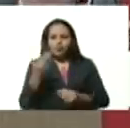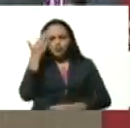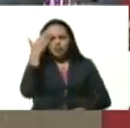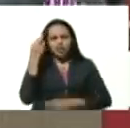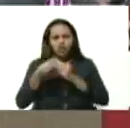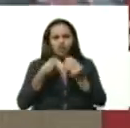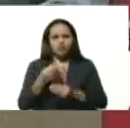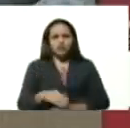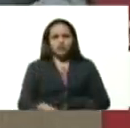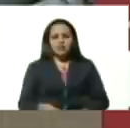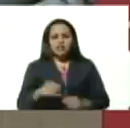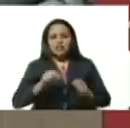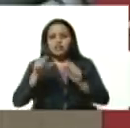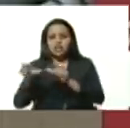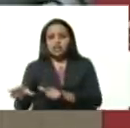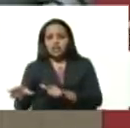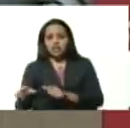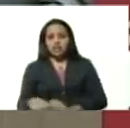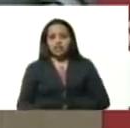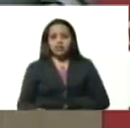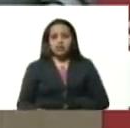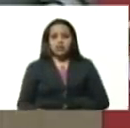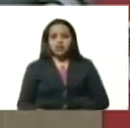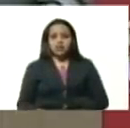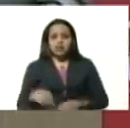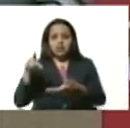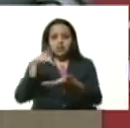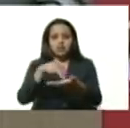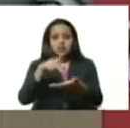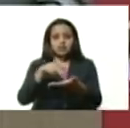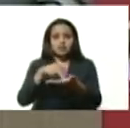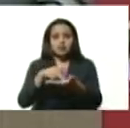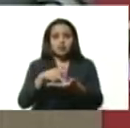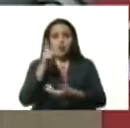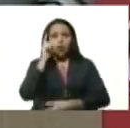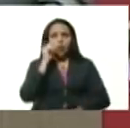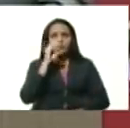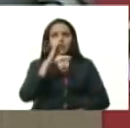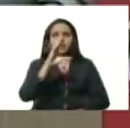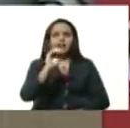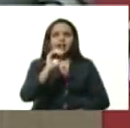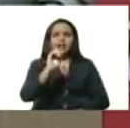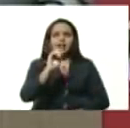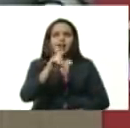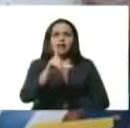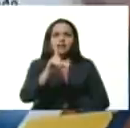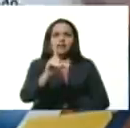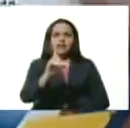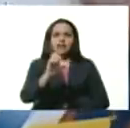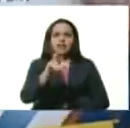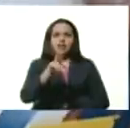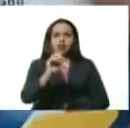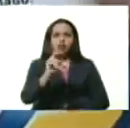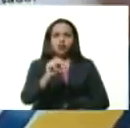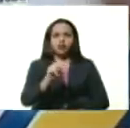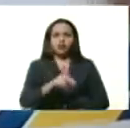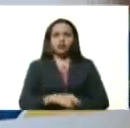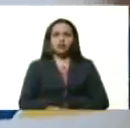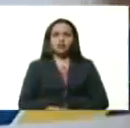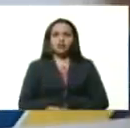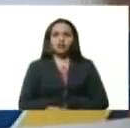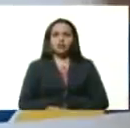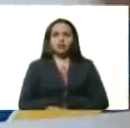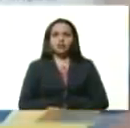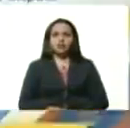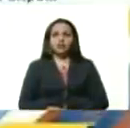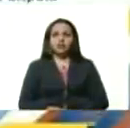de la representación que tenía Calderón Berti en Colombia a nombre de Juan Guaidó. Y dice Calderón Berti,